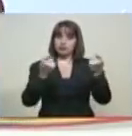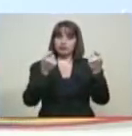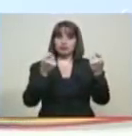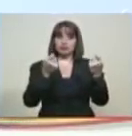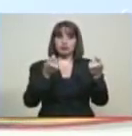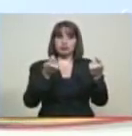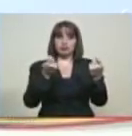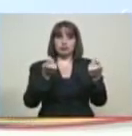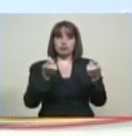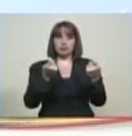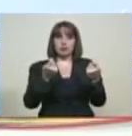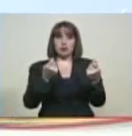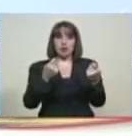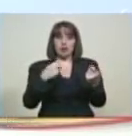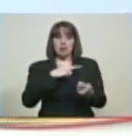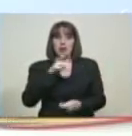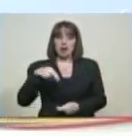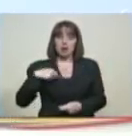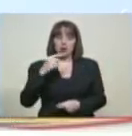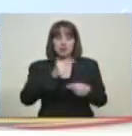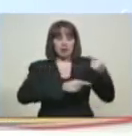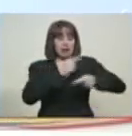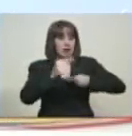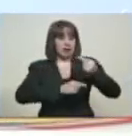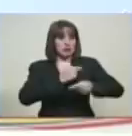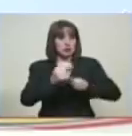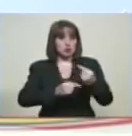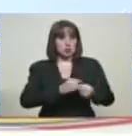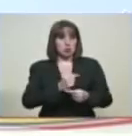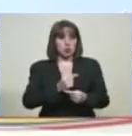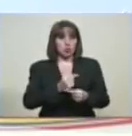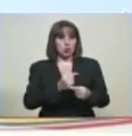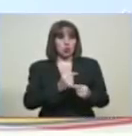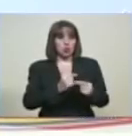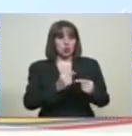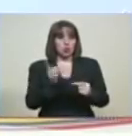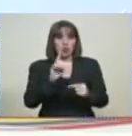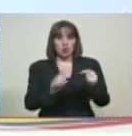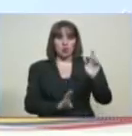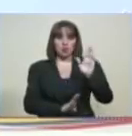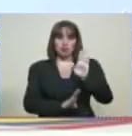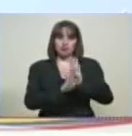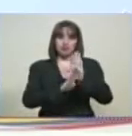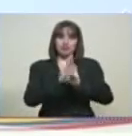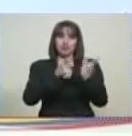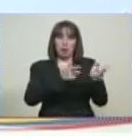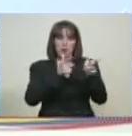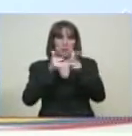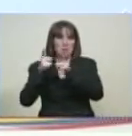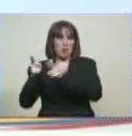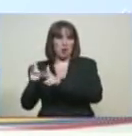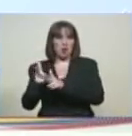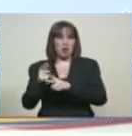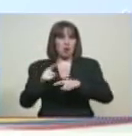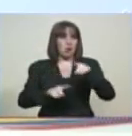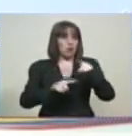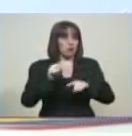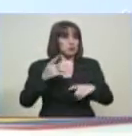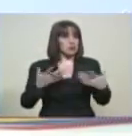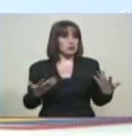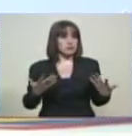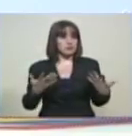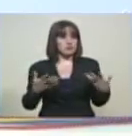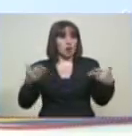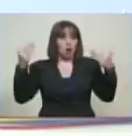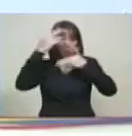inclusive para que una generación como la nuestra no tuviera que crecer entre fusiles pistolas y